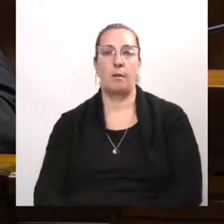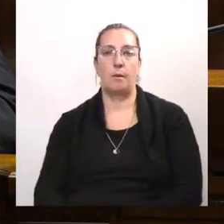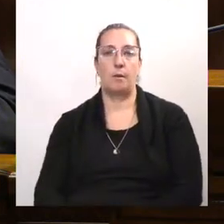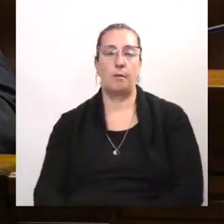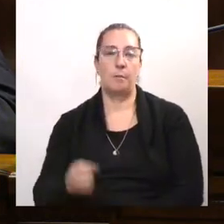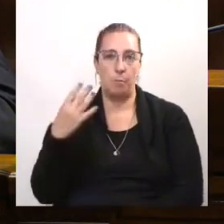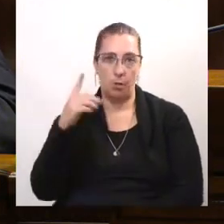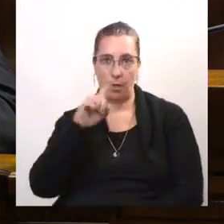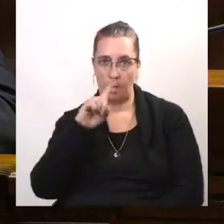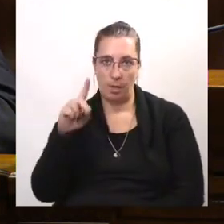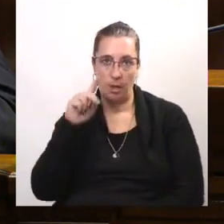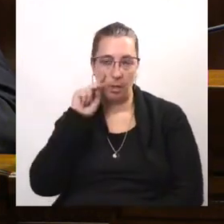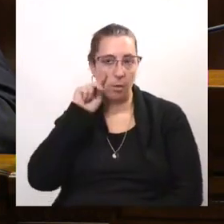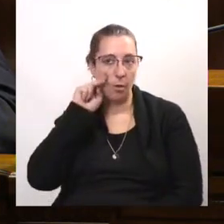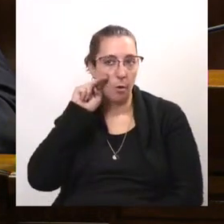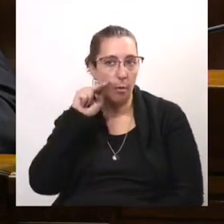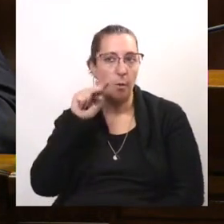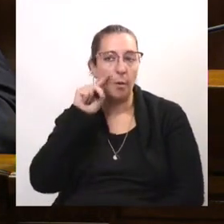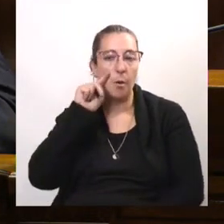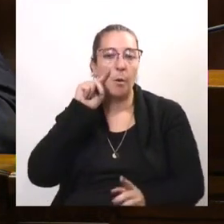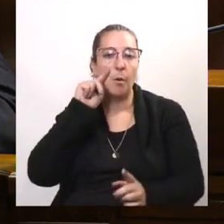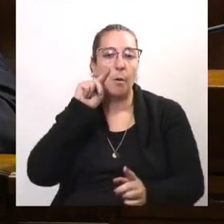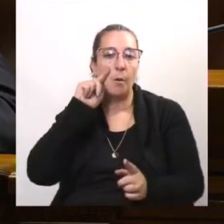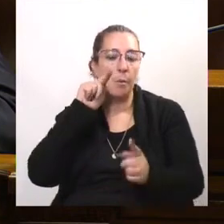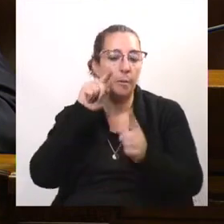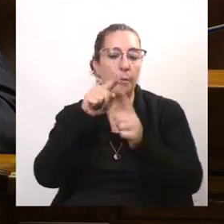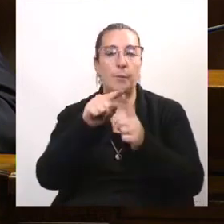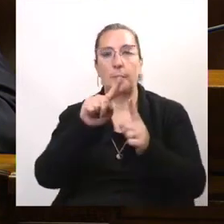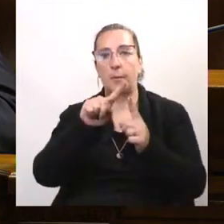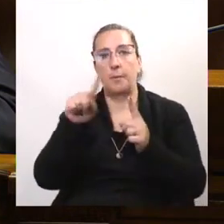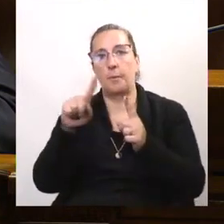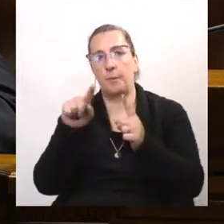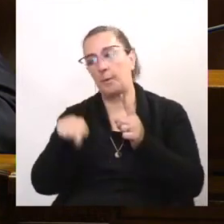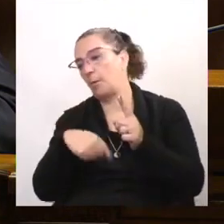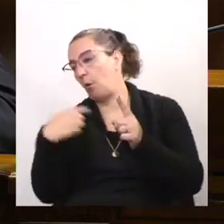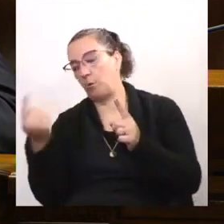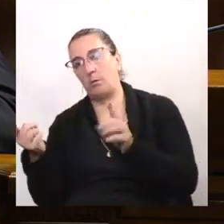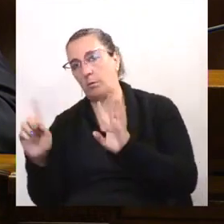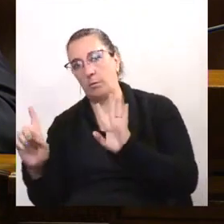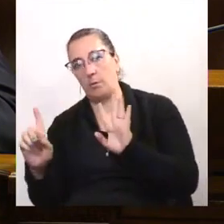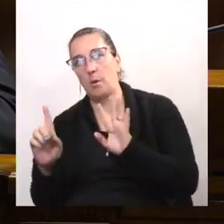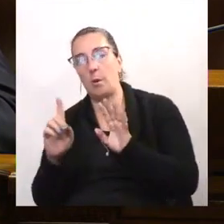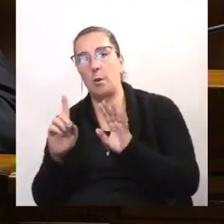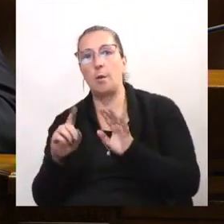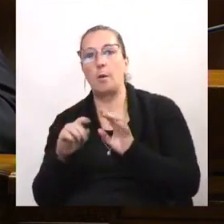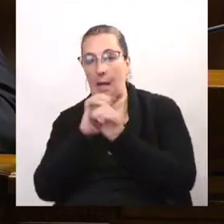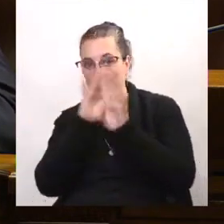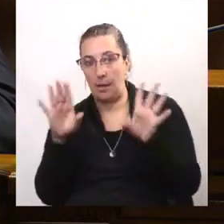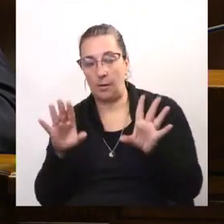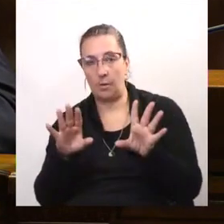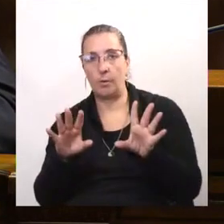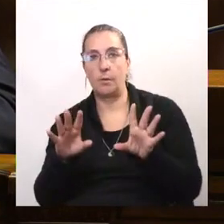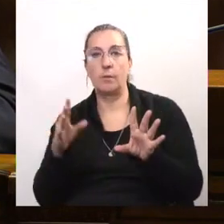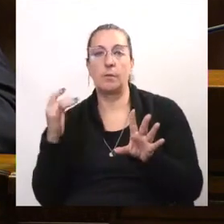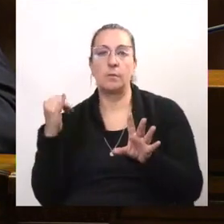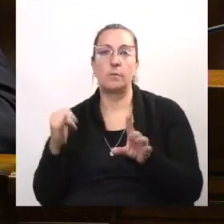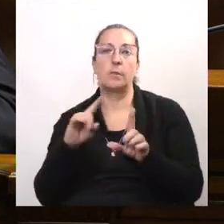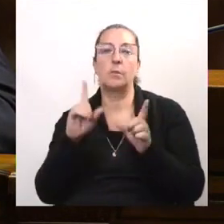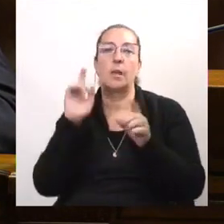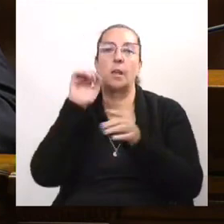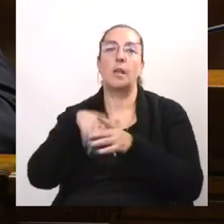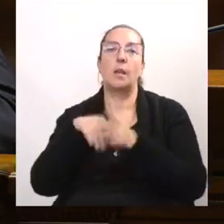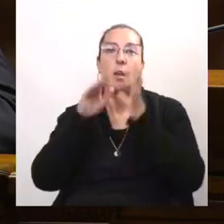porque no persiguen lo que podía suceder, es un daño colateral, por eso lo aclaro. Si no estaría dentro de la